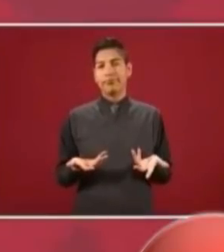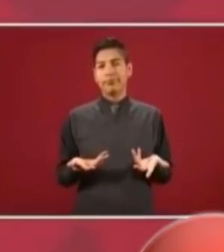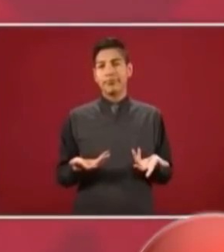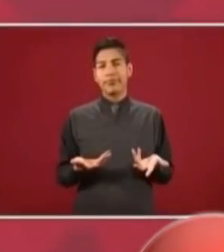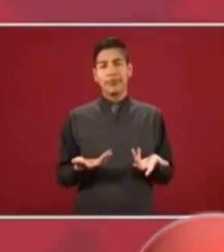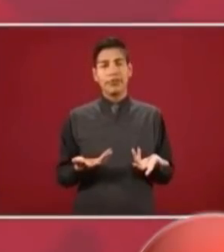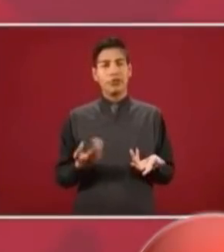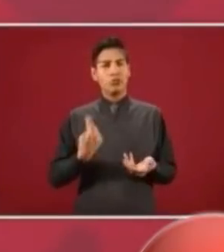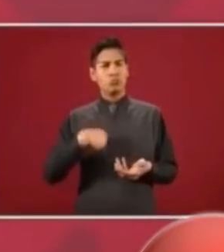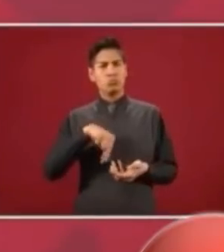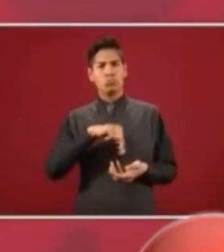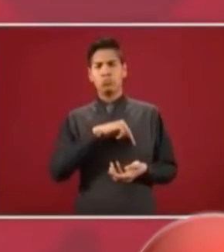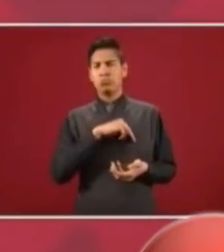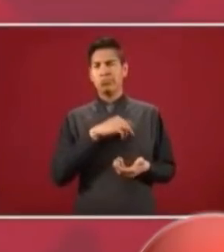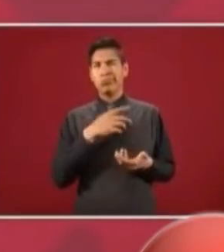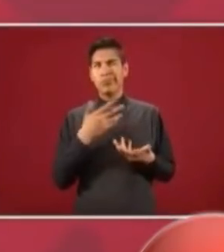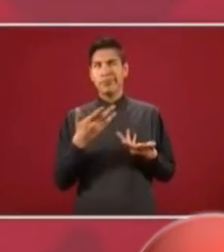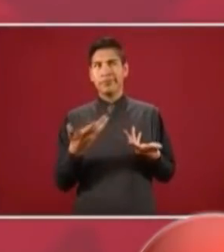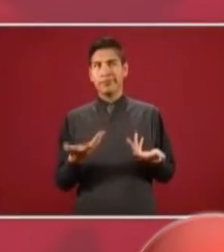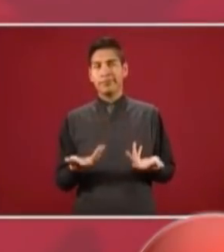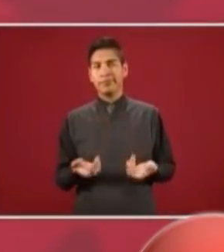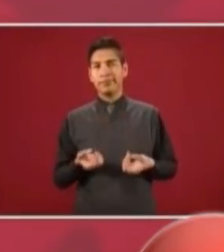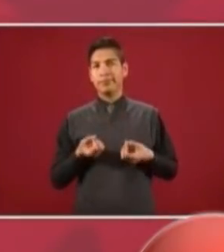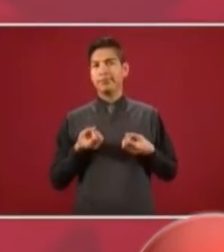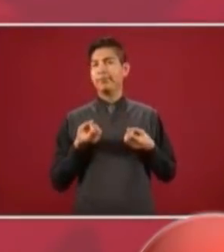el mismo